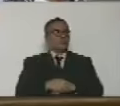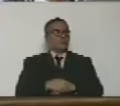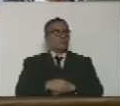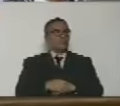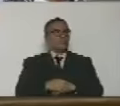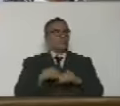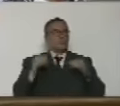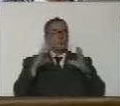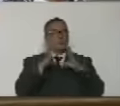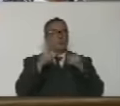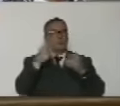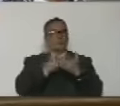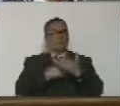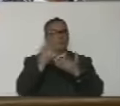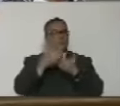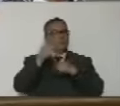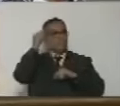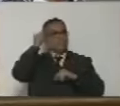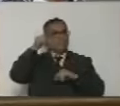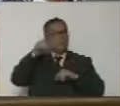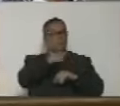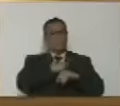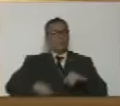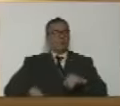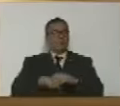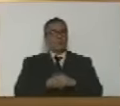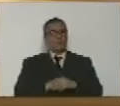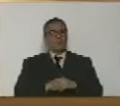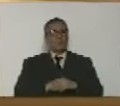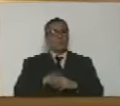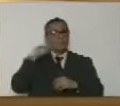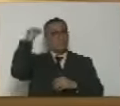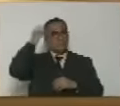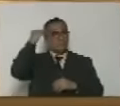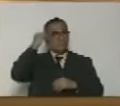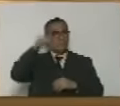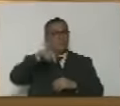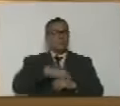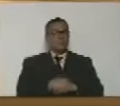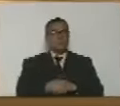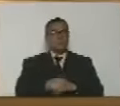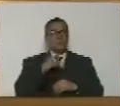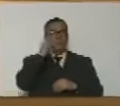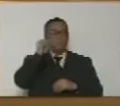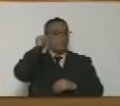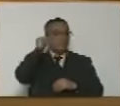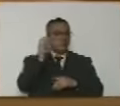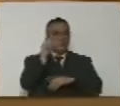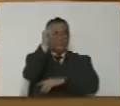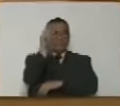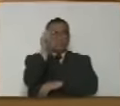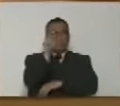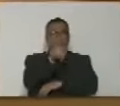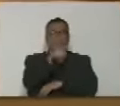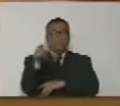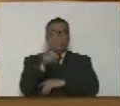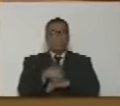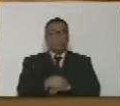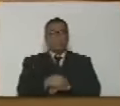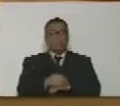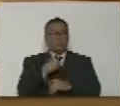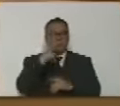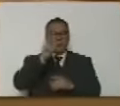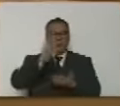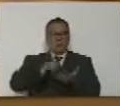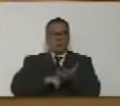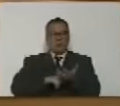Nacional. Esto es la propuesta del orden del día, ciudadano presidente. En consideración, las honorables diputadas y los honorables diputados que estén a